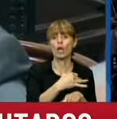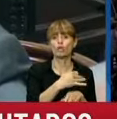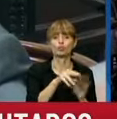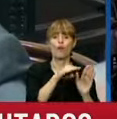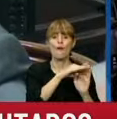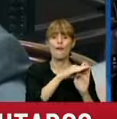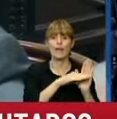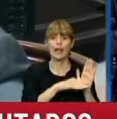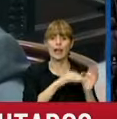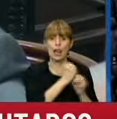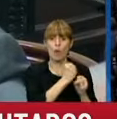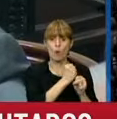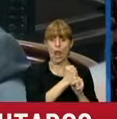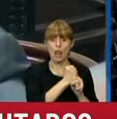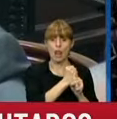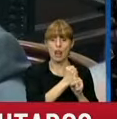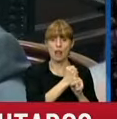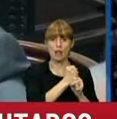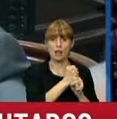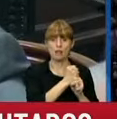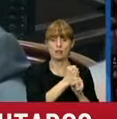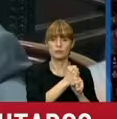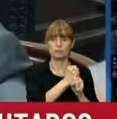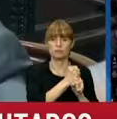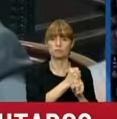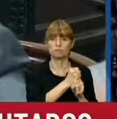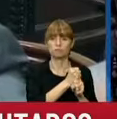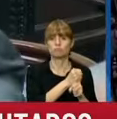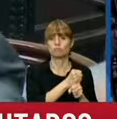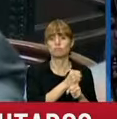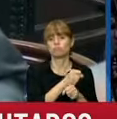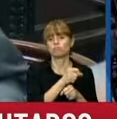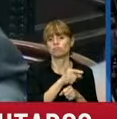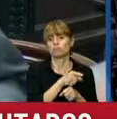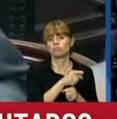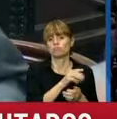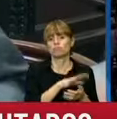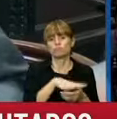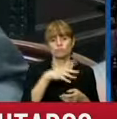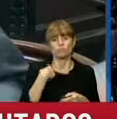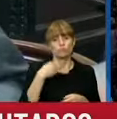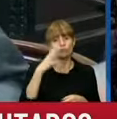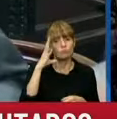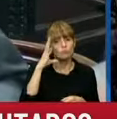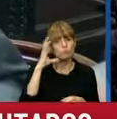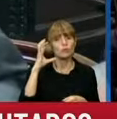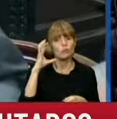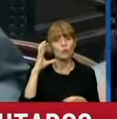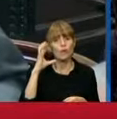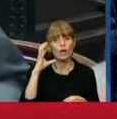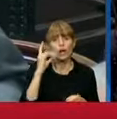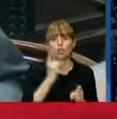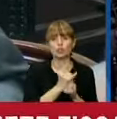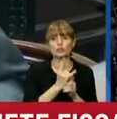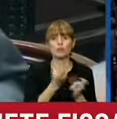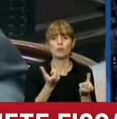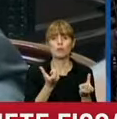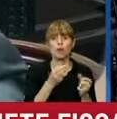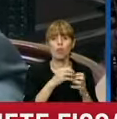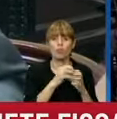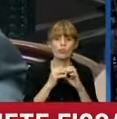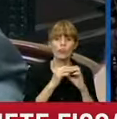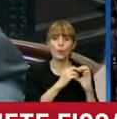que yo posteé en las calles de Quilmes. Le daban la bienvenida a Cristina.